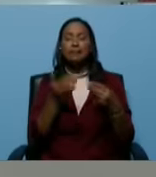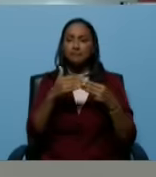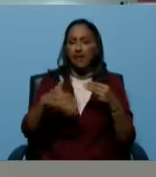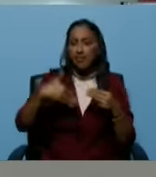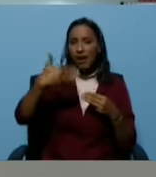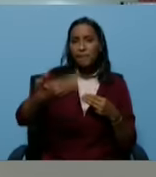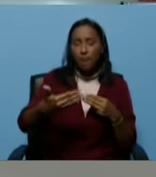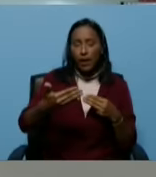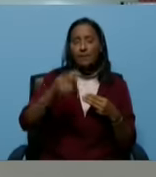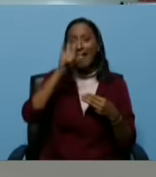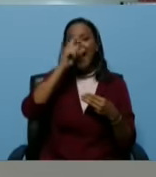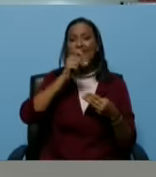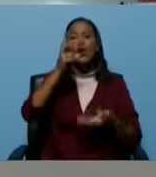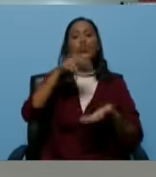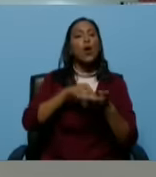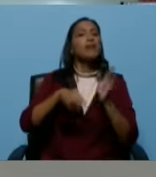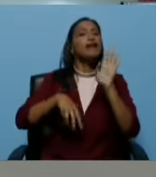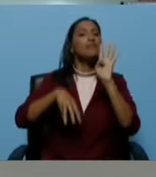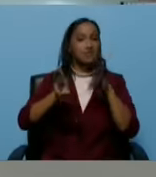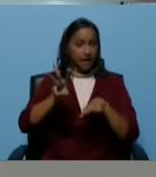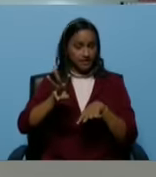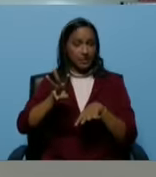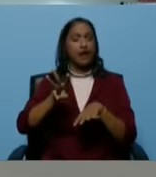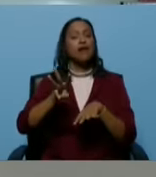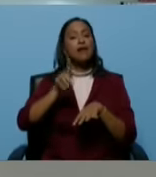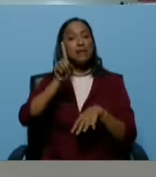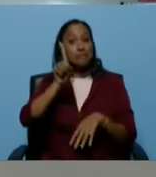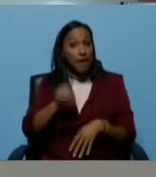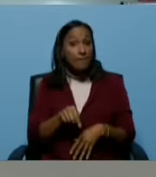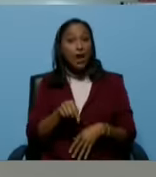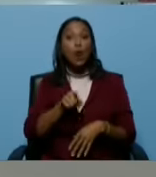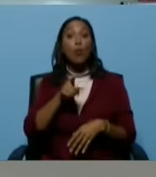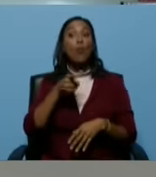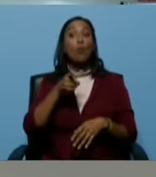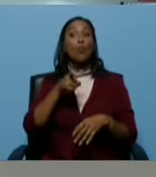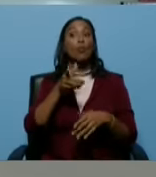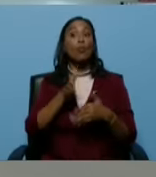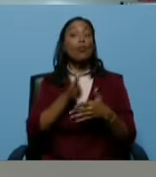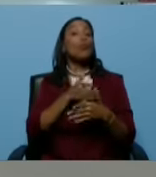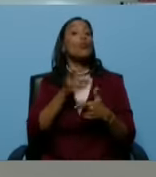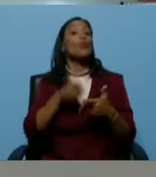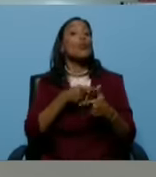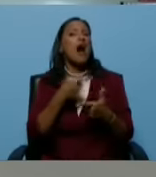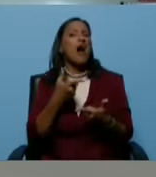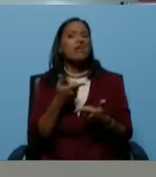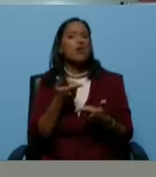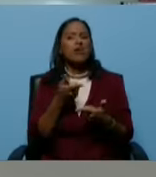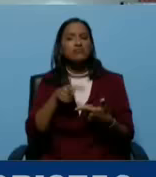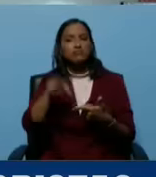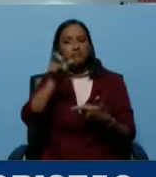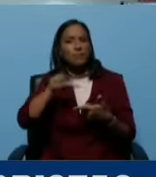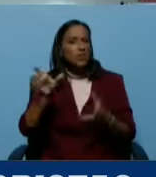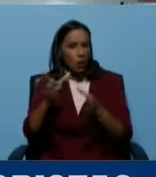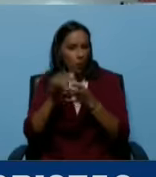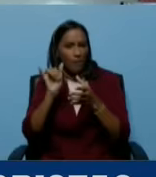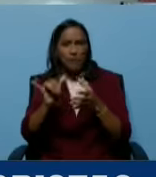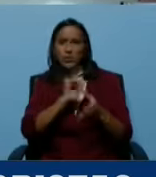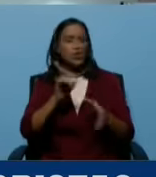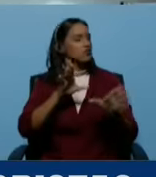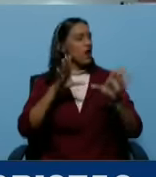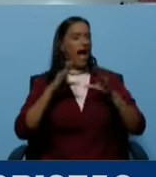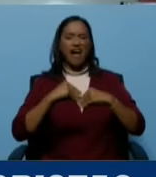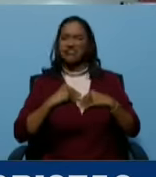el 2013, cuando quisieron desconocer la victoria del presidente Nicolás Maduro, con las guarimbas